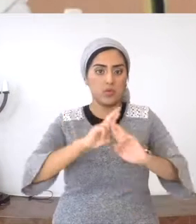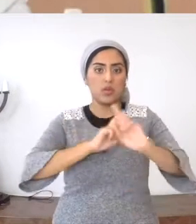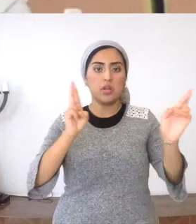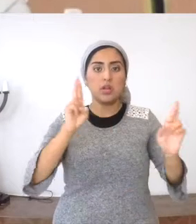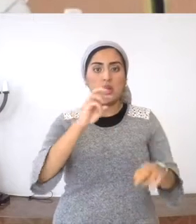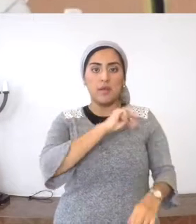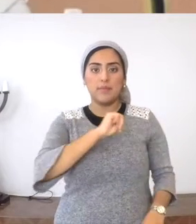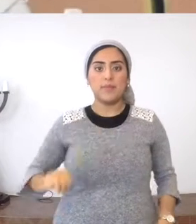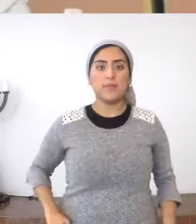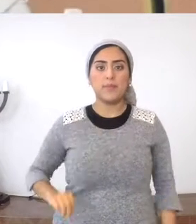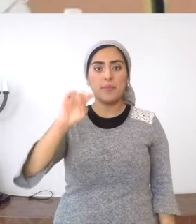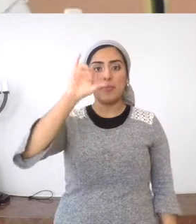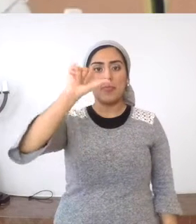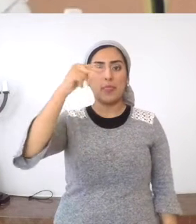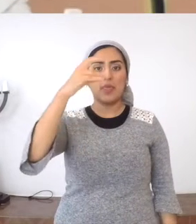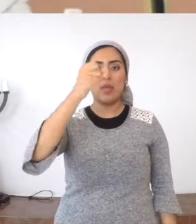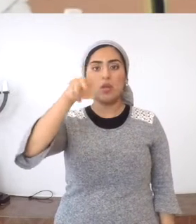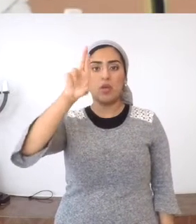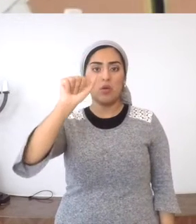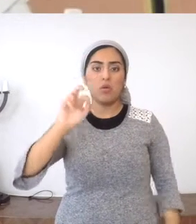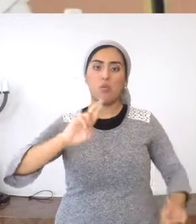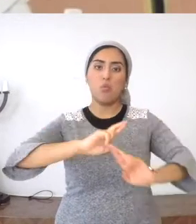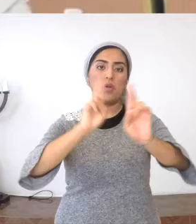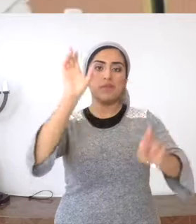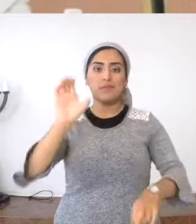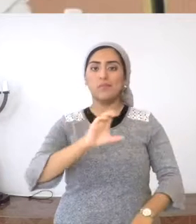Mashiach Yashua Ya pagó el precio